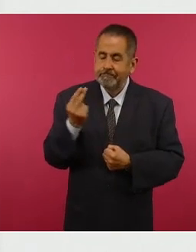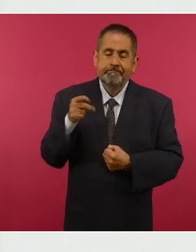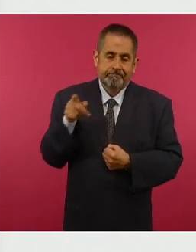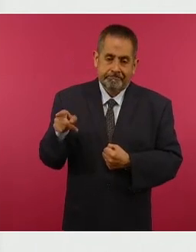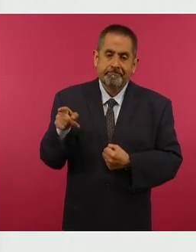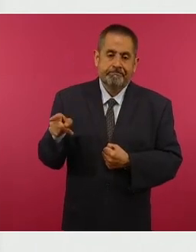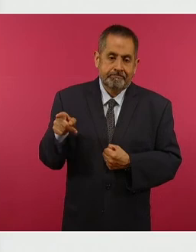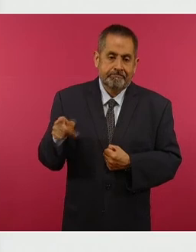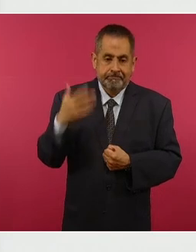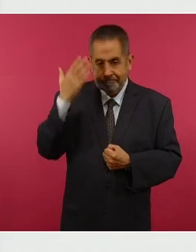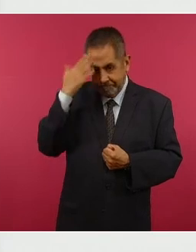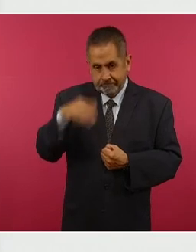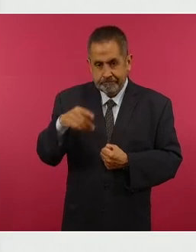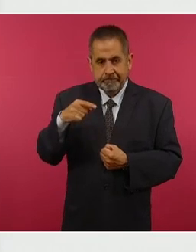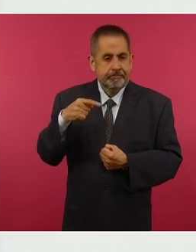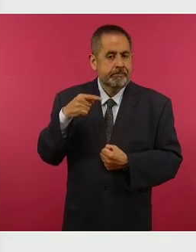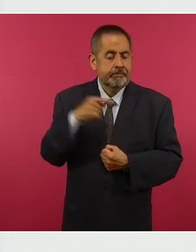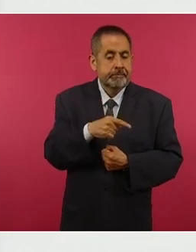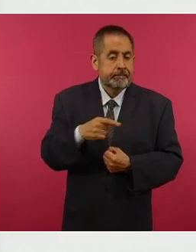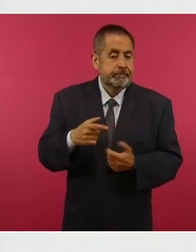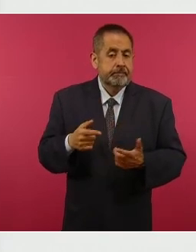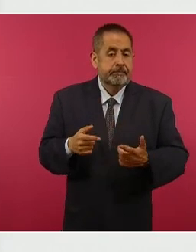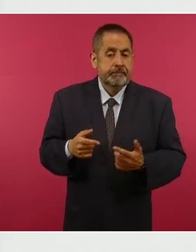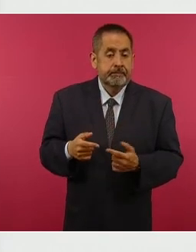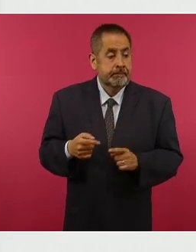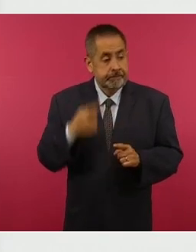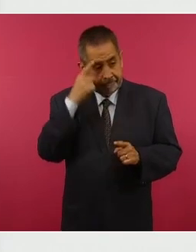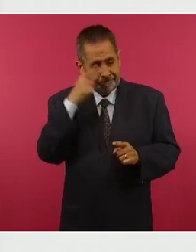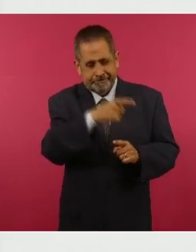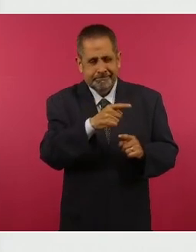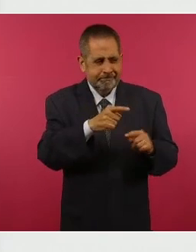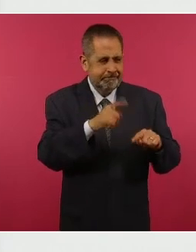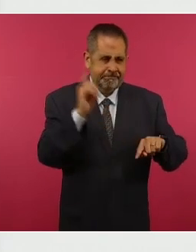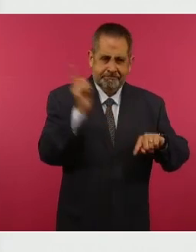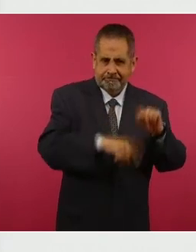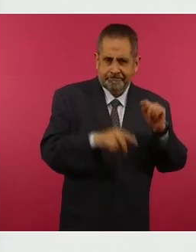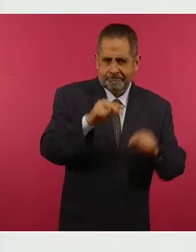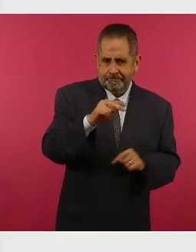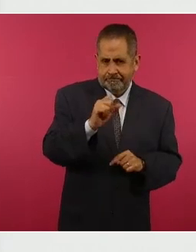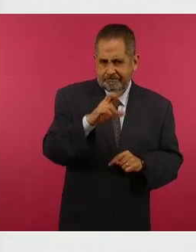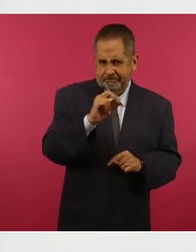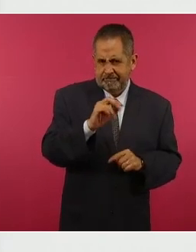que en el combate al narco,